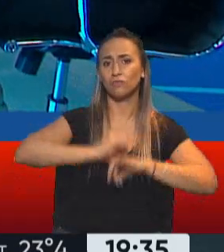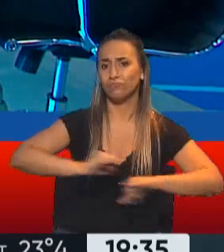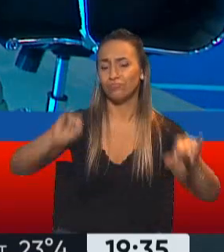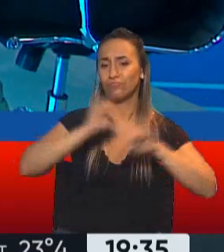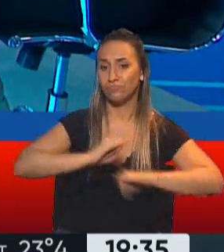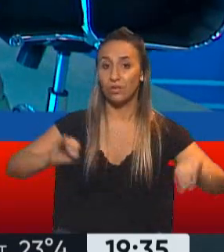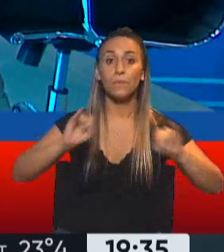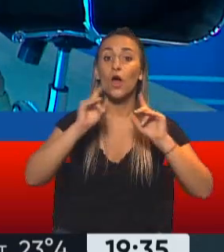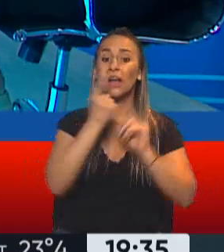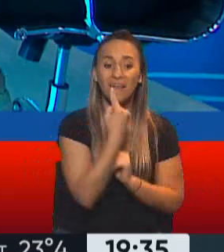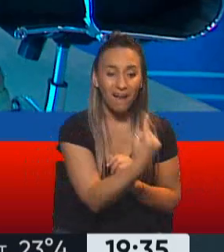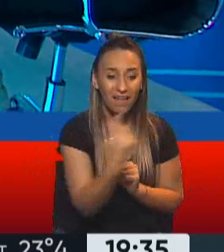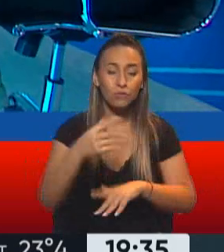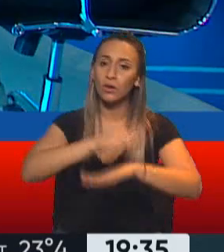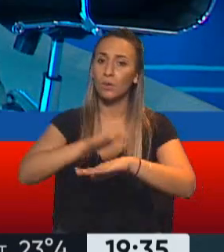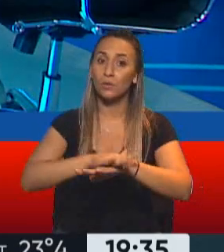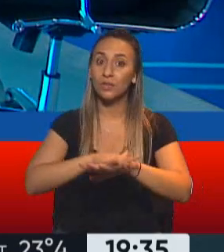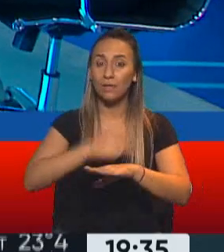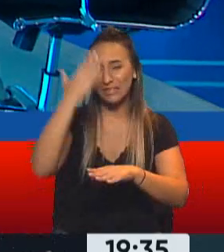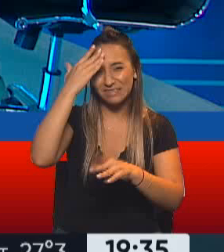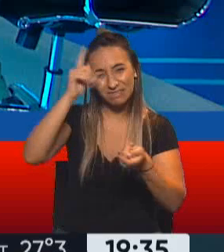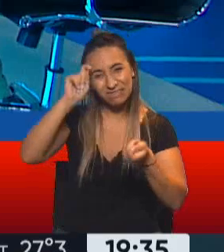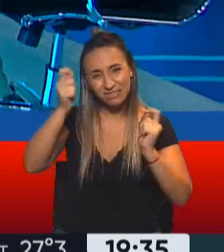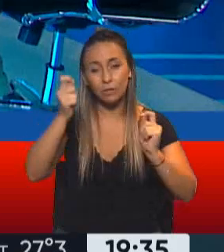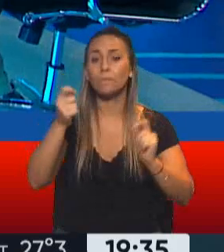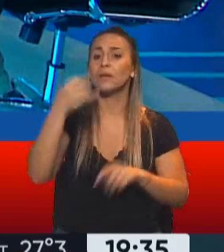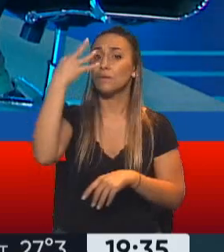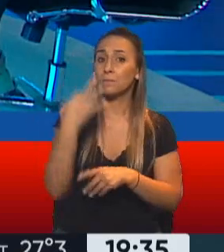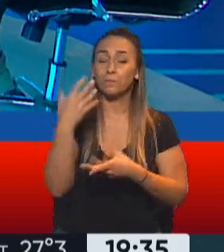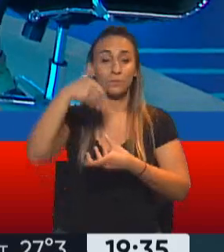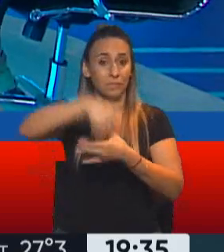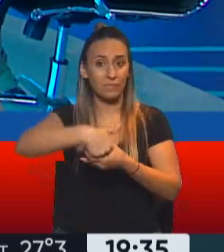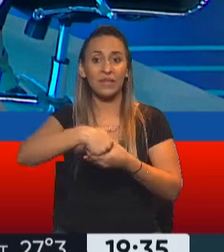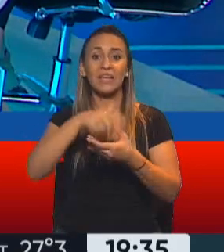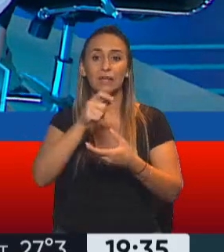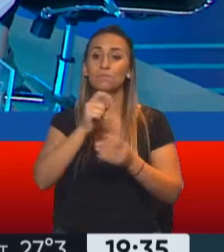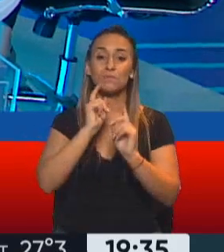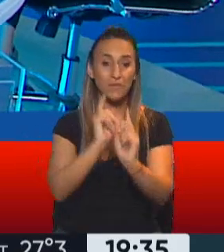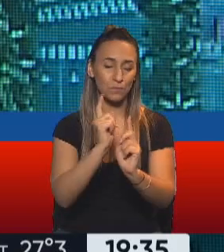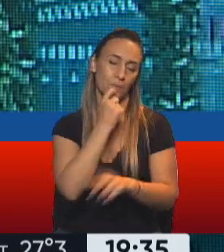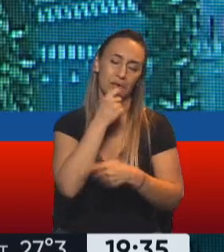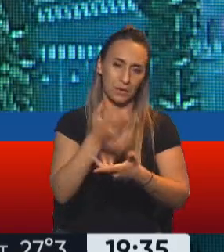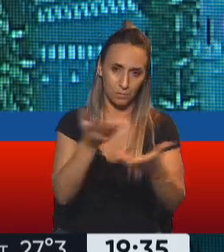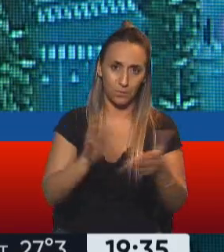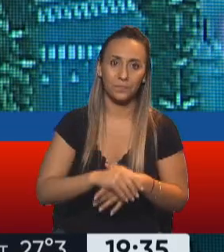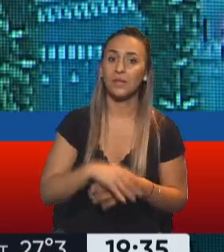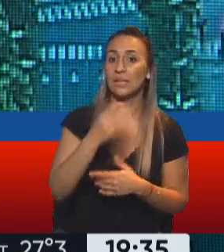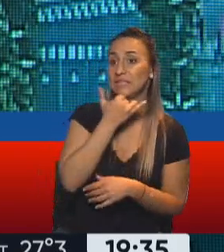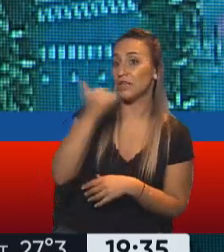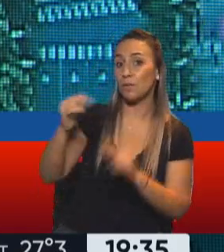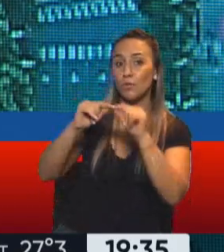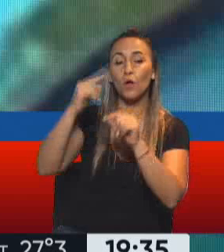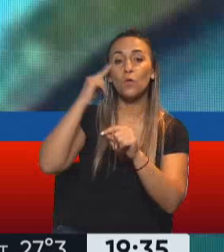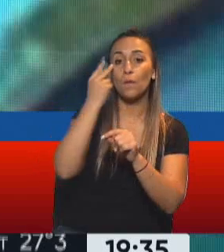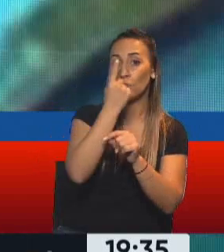llevar adelante. Ahora, quienes intervienen en estos casos, desde que atiende el 911, tenemos un caso en Mendoza de una